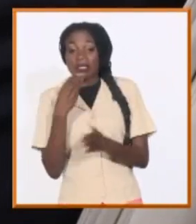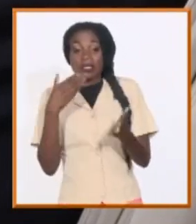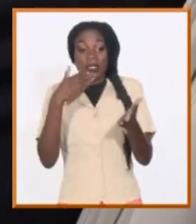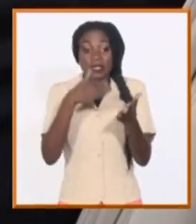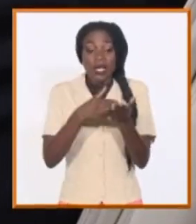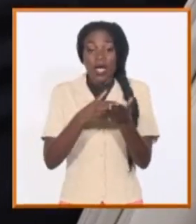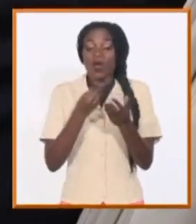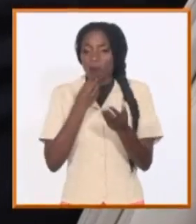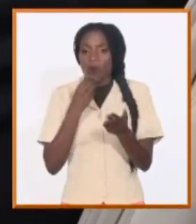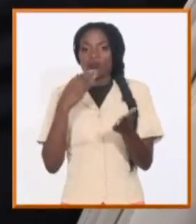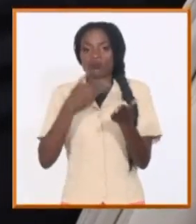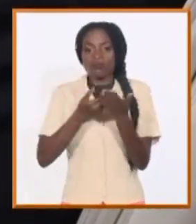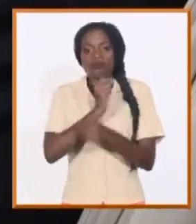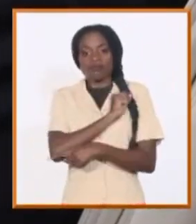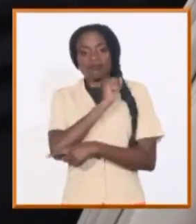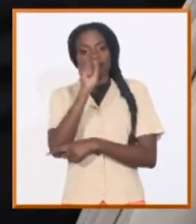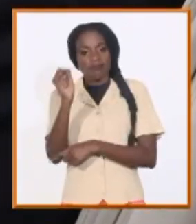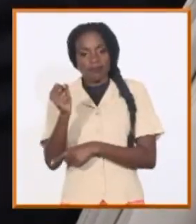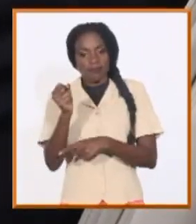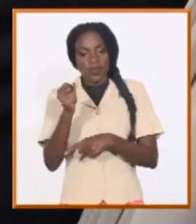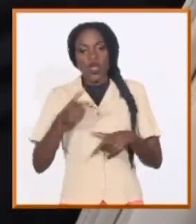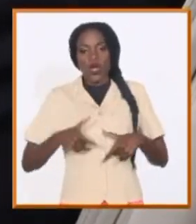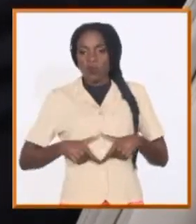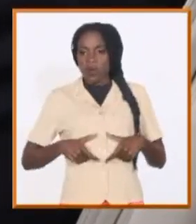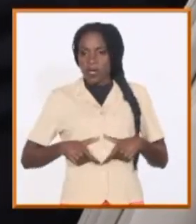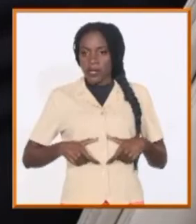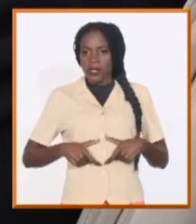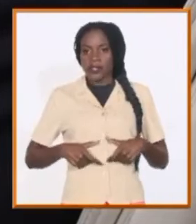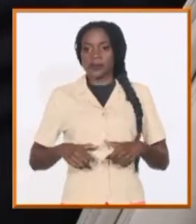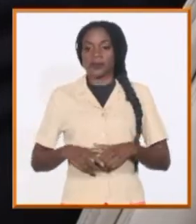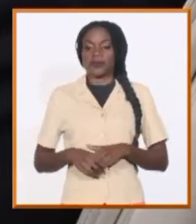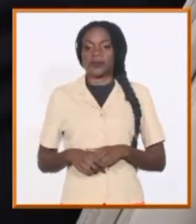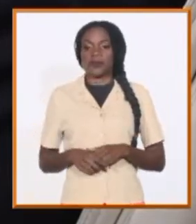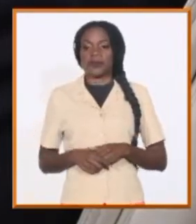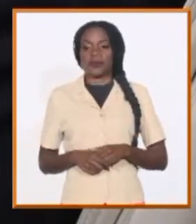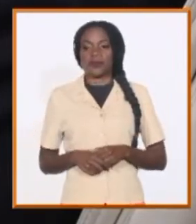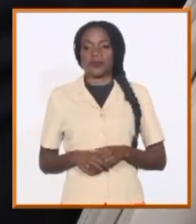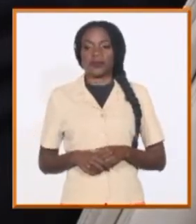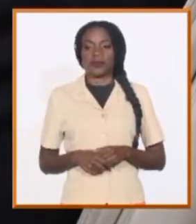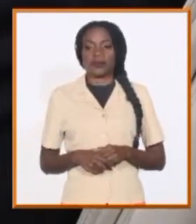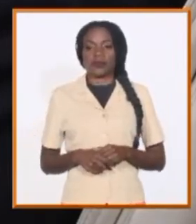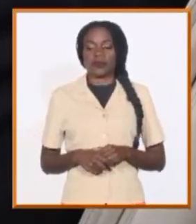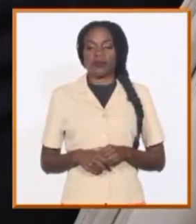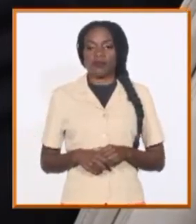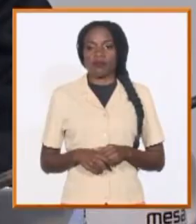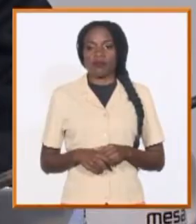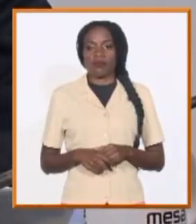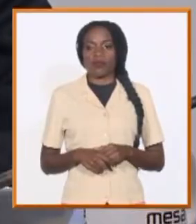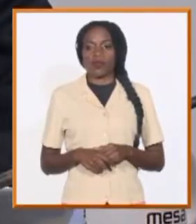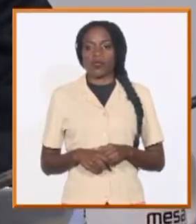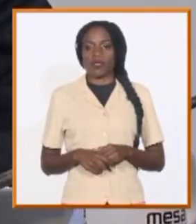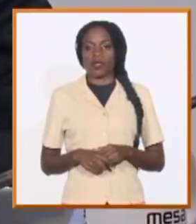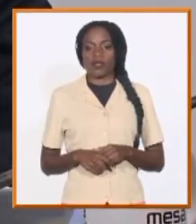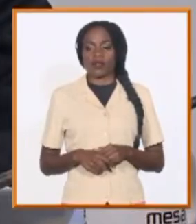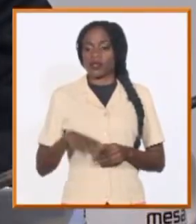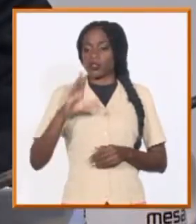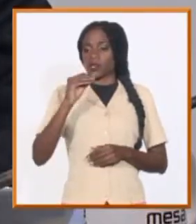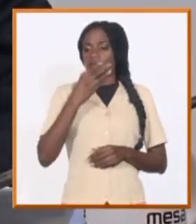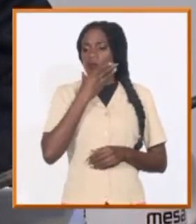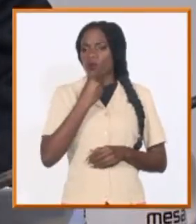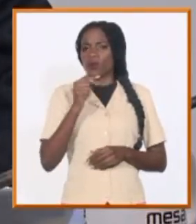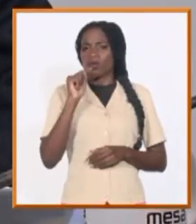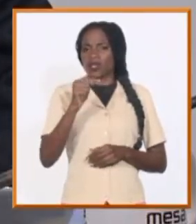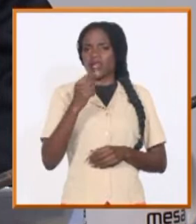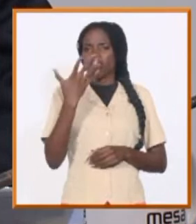a medalla, muchos de esos jóvenes fueron figuras en estos Juegos Panamericanos. Y si destacamos a esos jóvenes, también